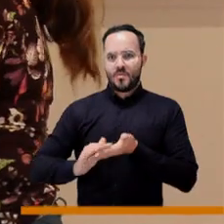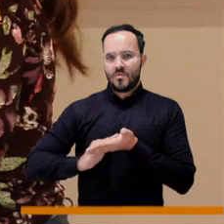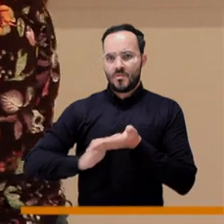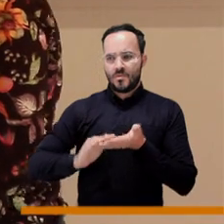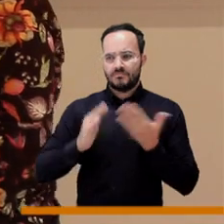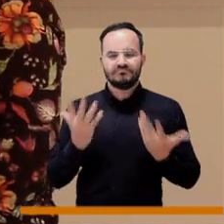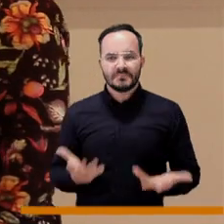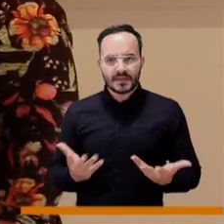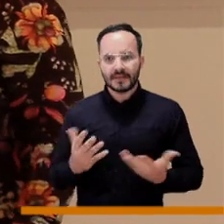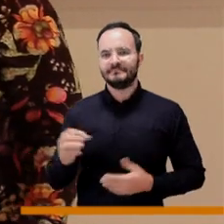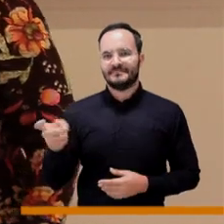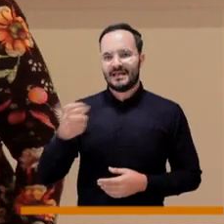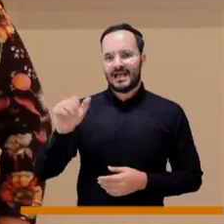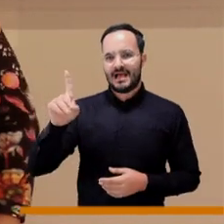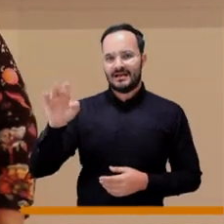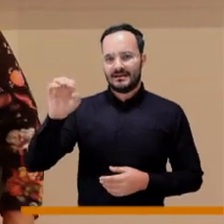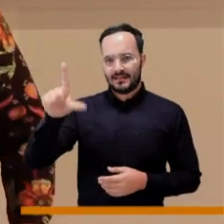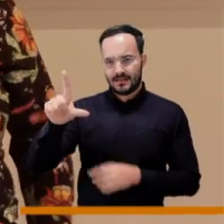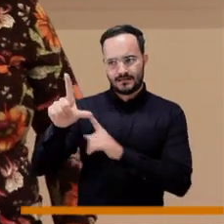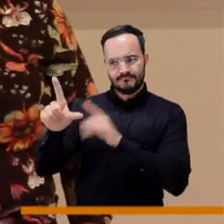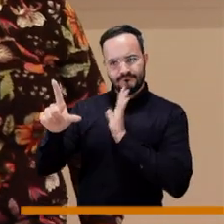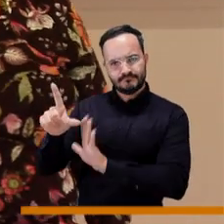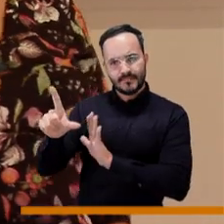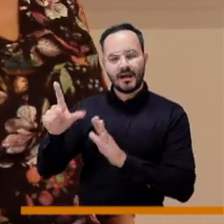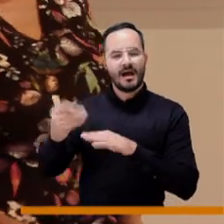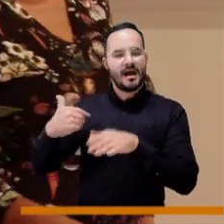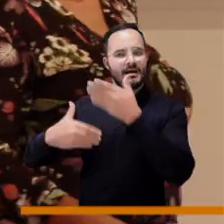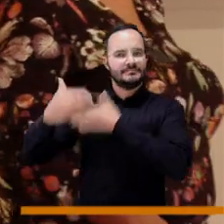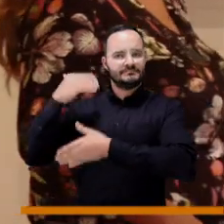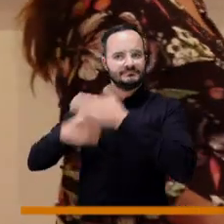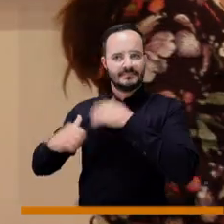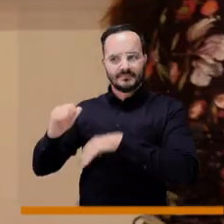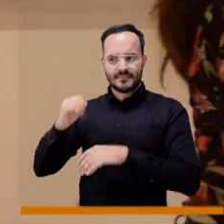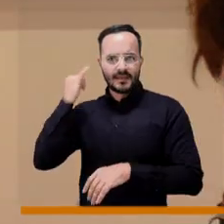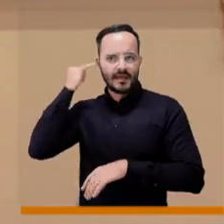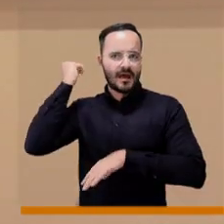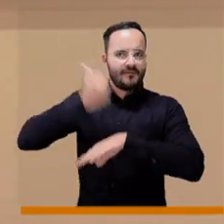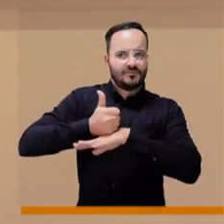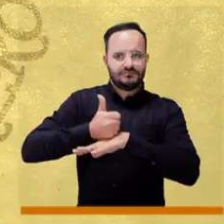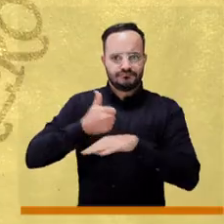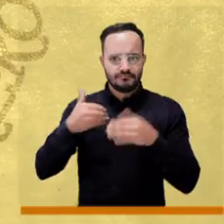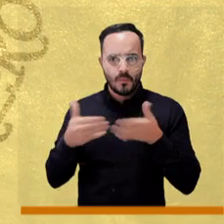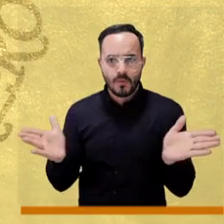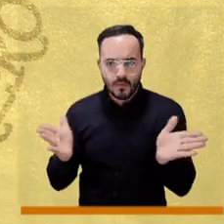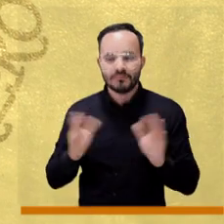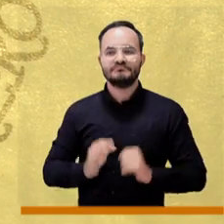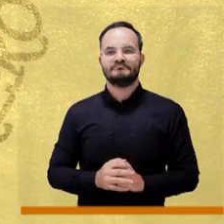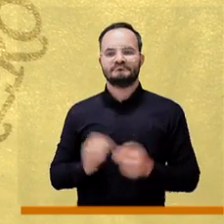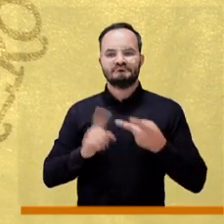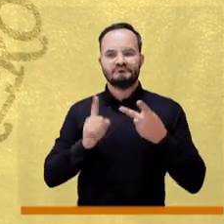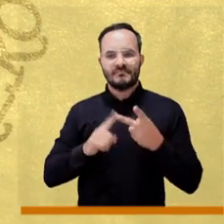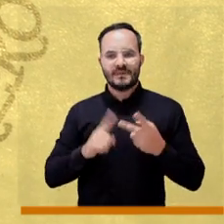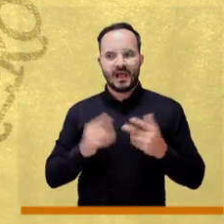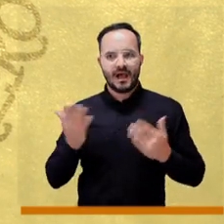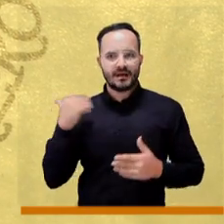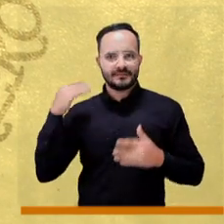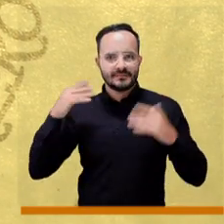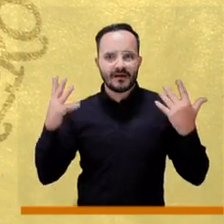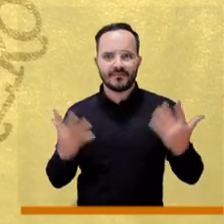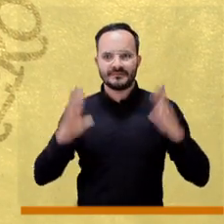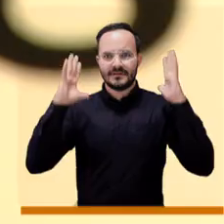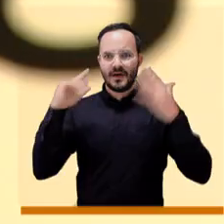es sobre la Gardeliana en sí, ¿cierto? Sobre su fundador, sobre los diferentes